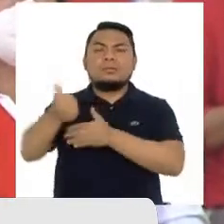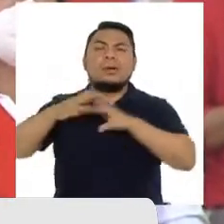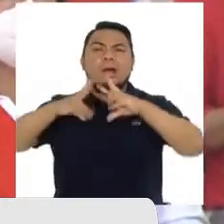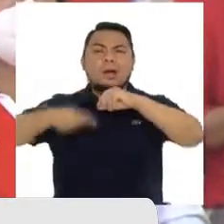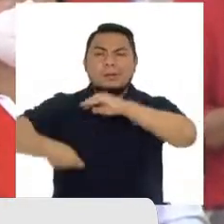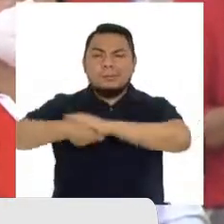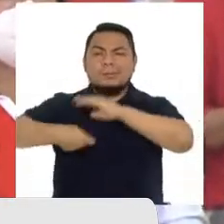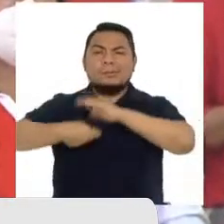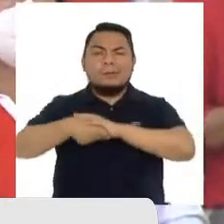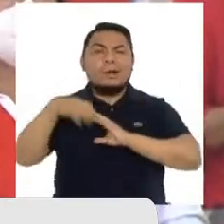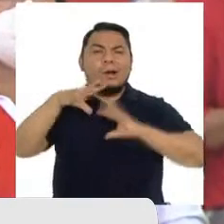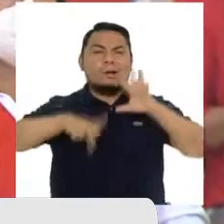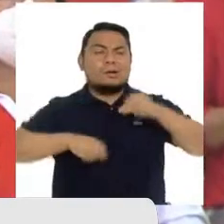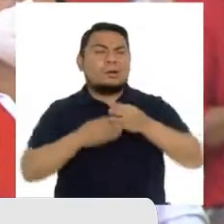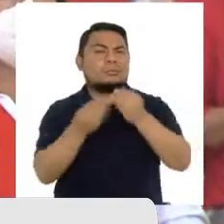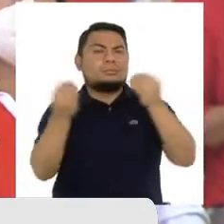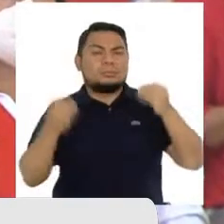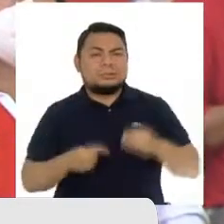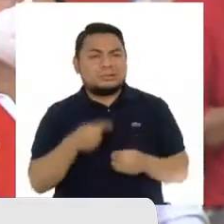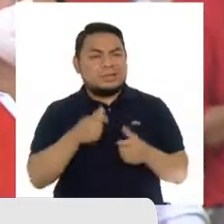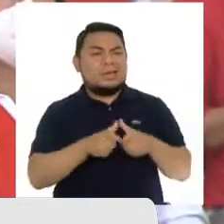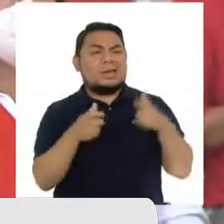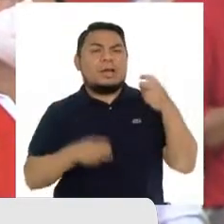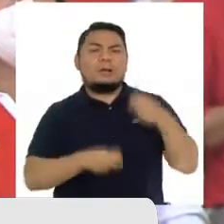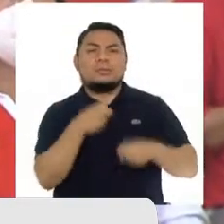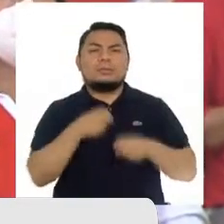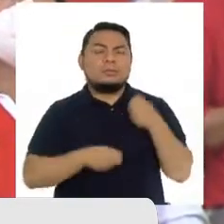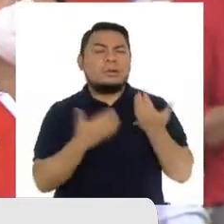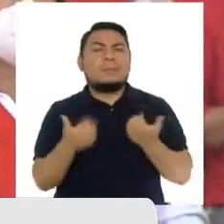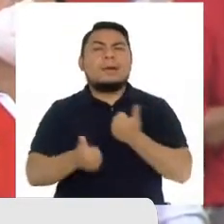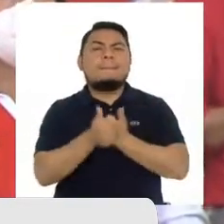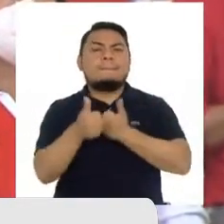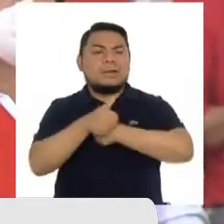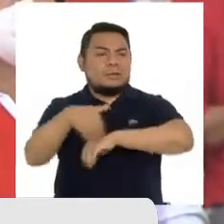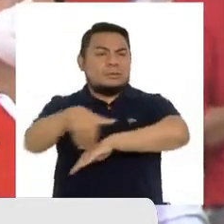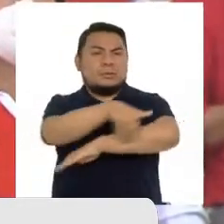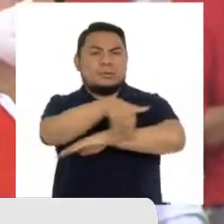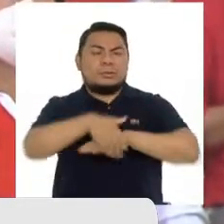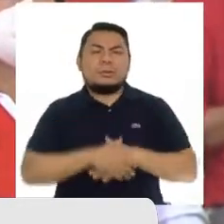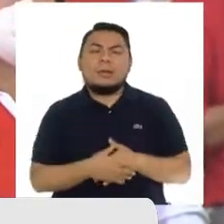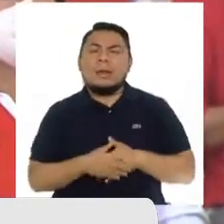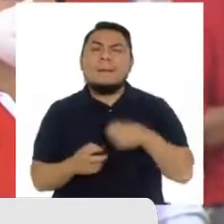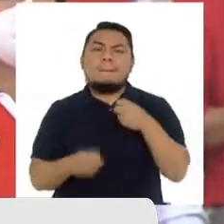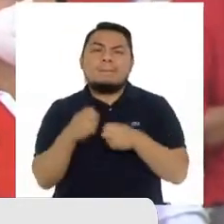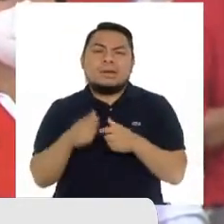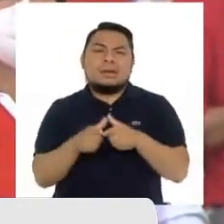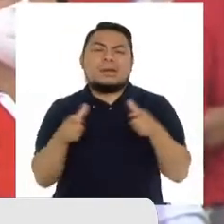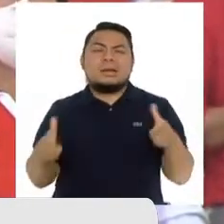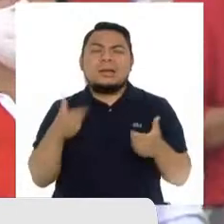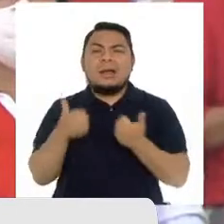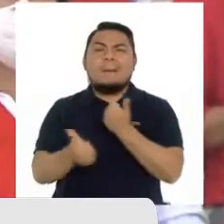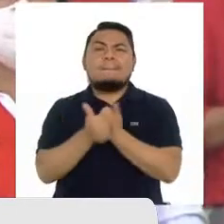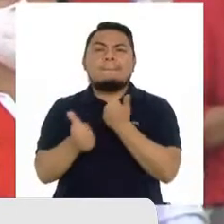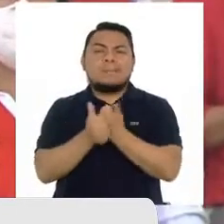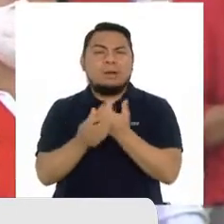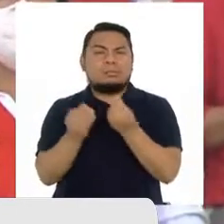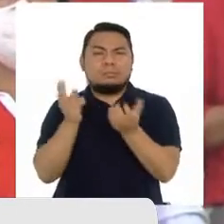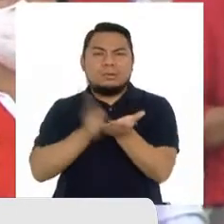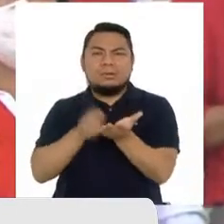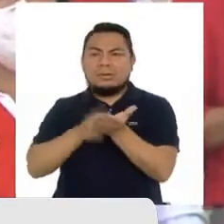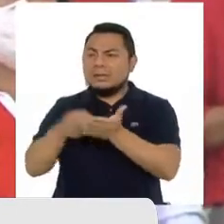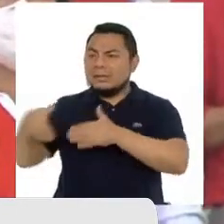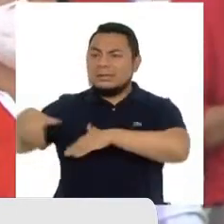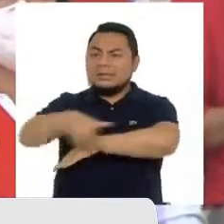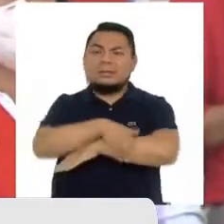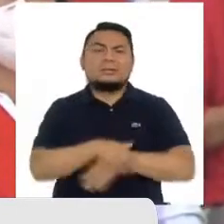graves problemas de inseguridad graves problemas de delincuencia común el